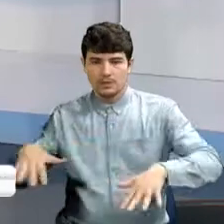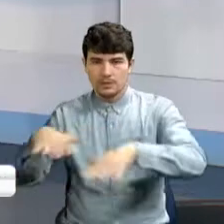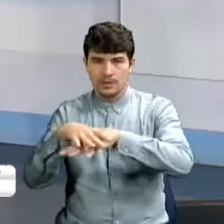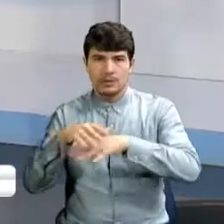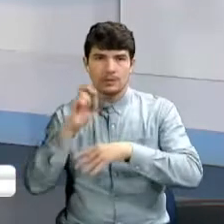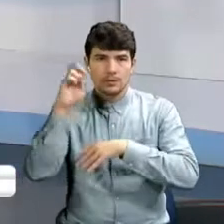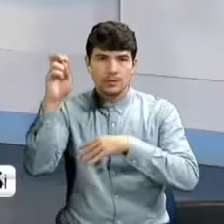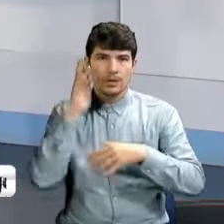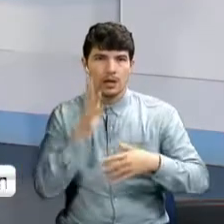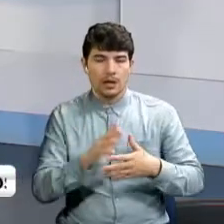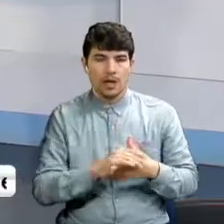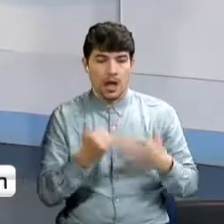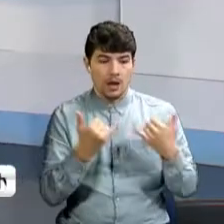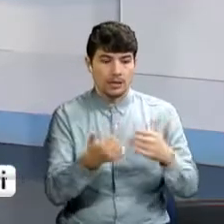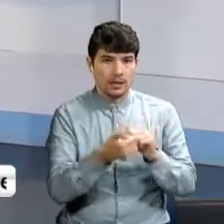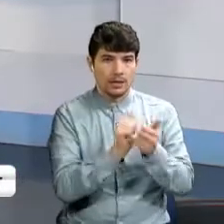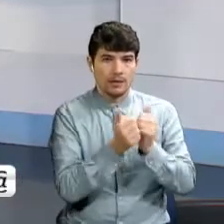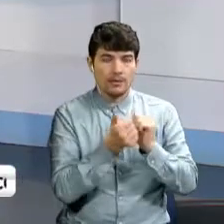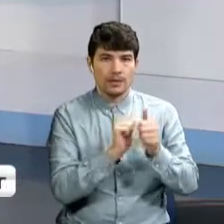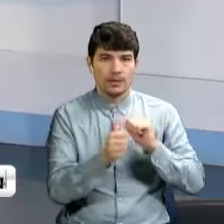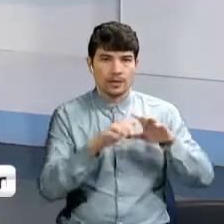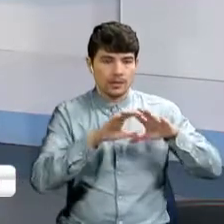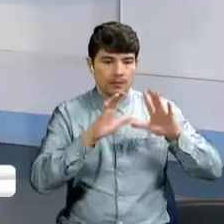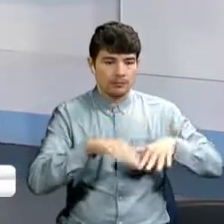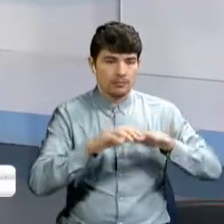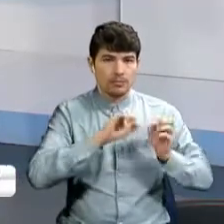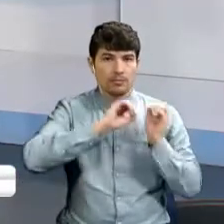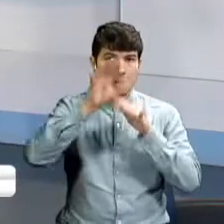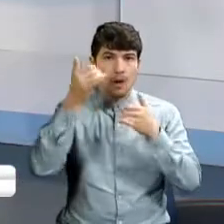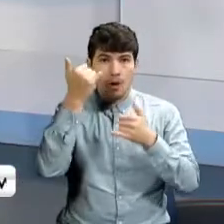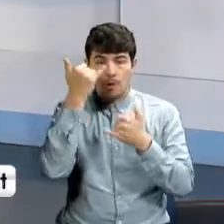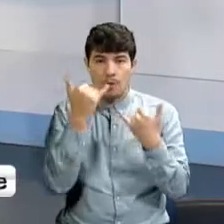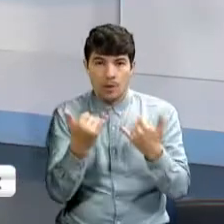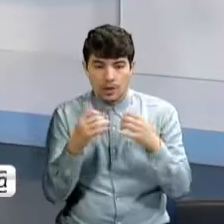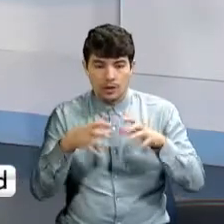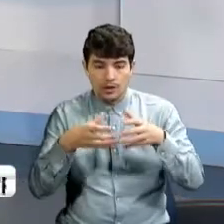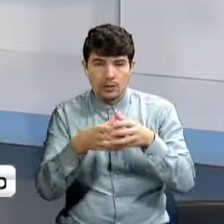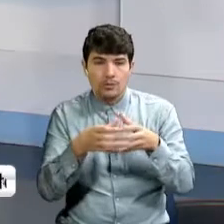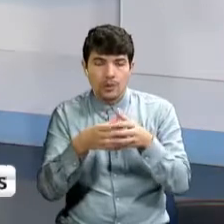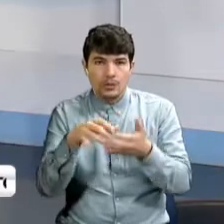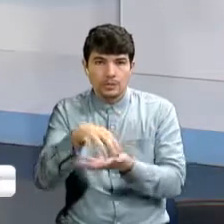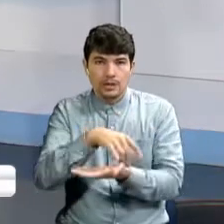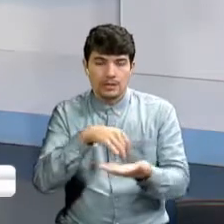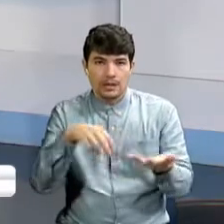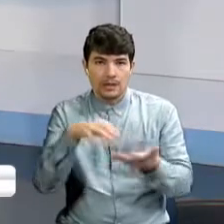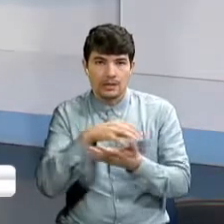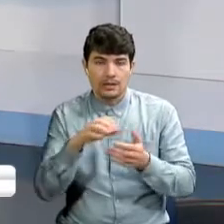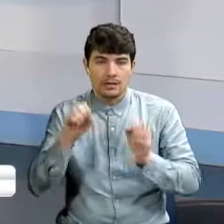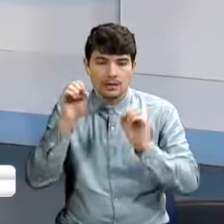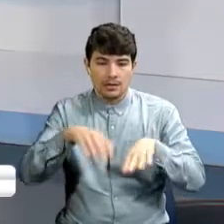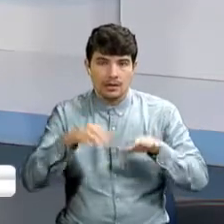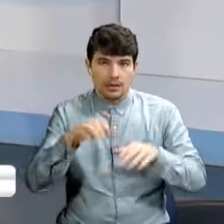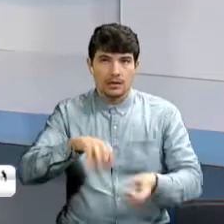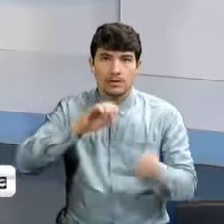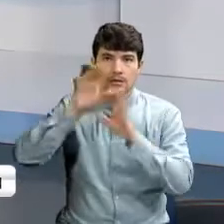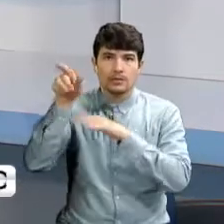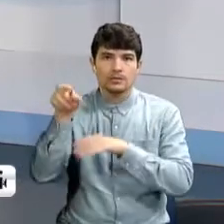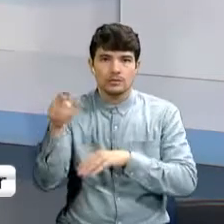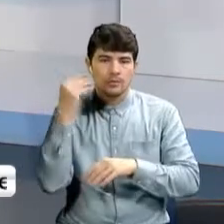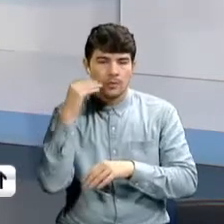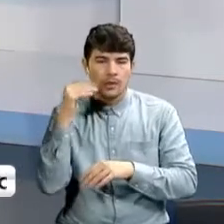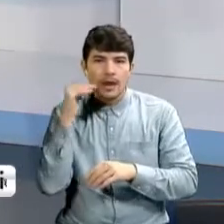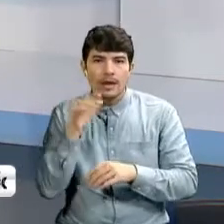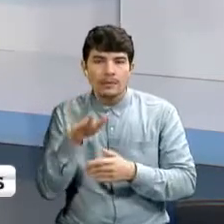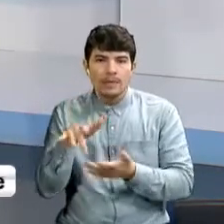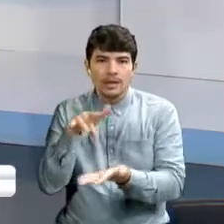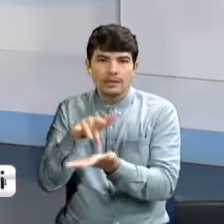hablamos ahora del deporte de la pelota naranja porque esta noche la selección santander jugará la semifinal del torneo nacional infantil femenino de baloncesto